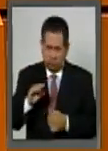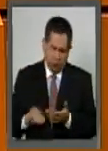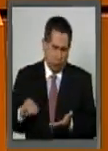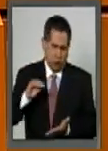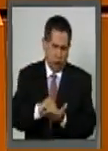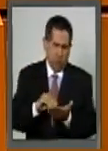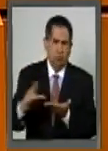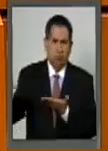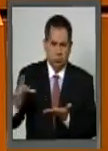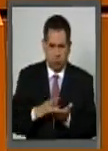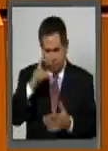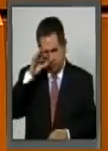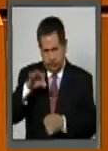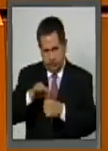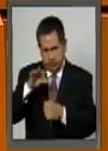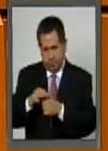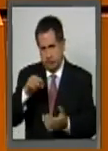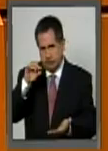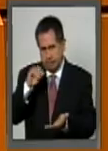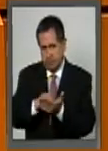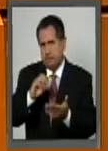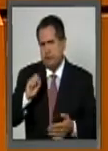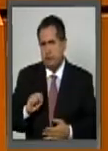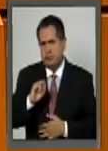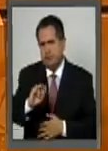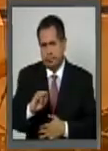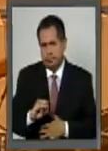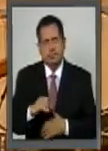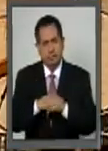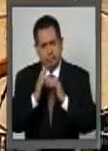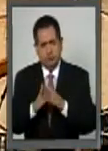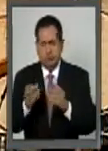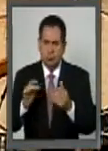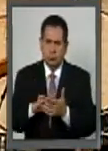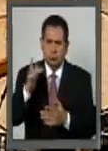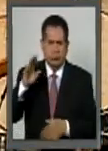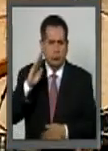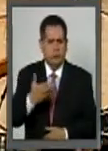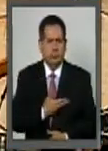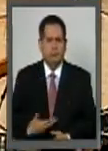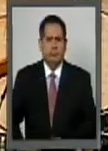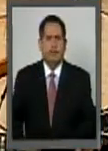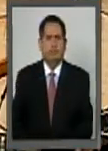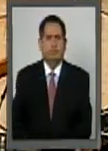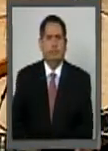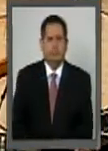apoyo a este dictamen que estamos presentando. Muchas gracias, señor presidente.